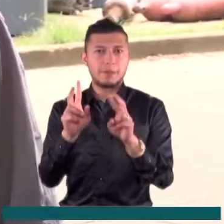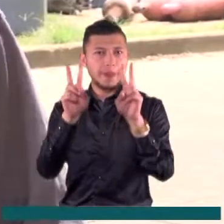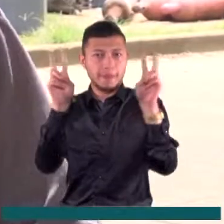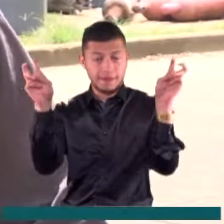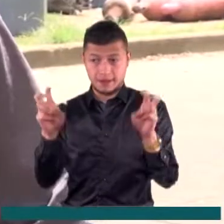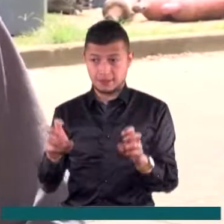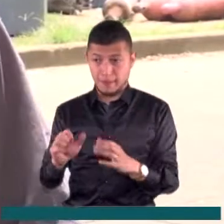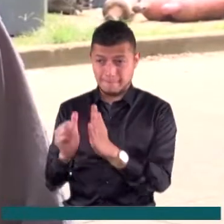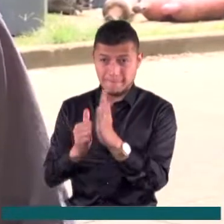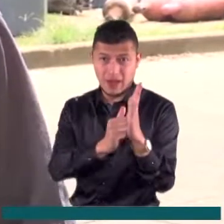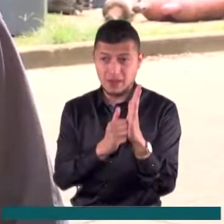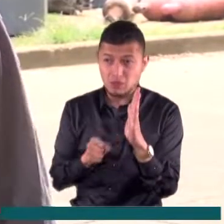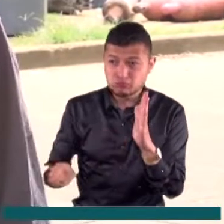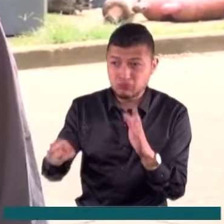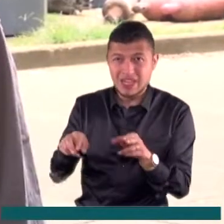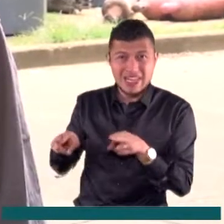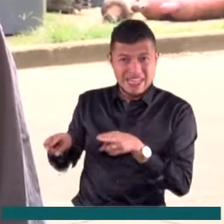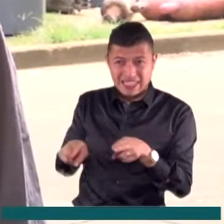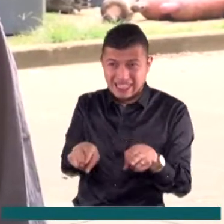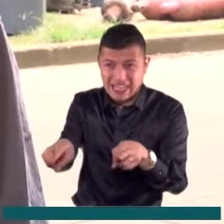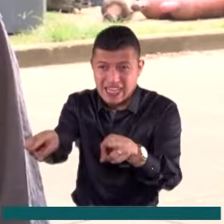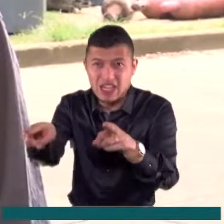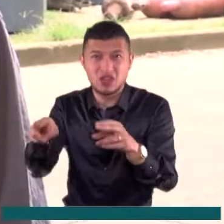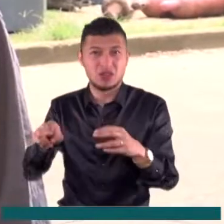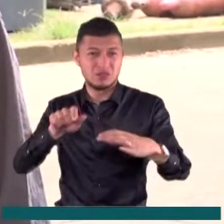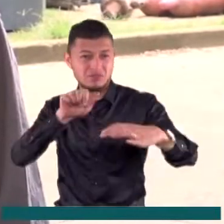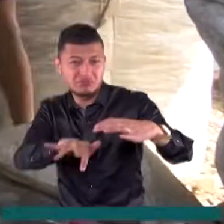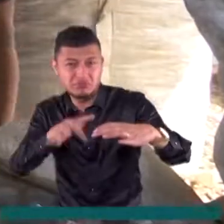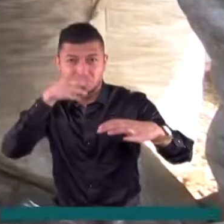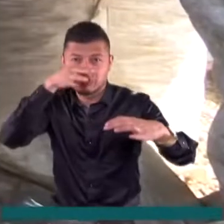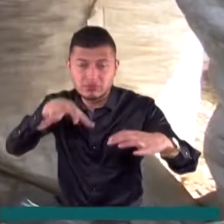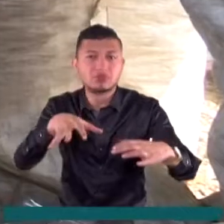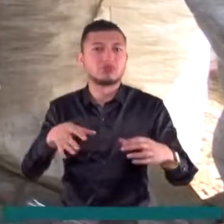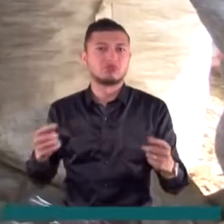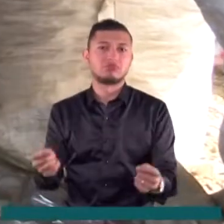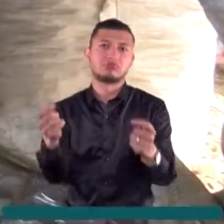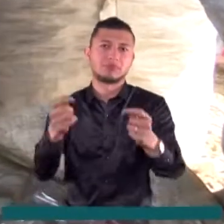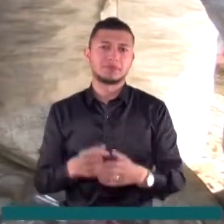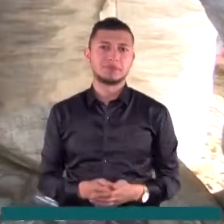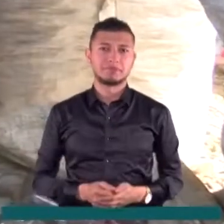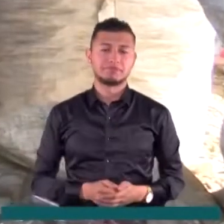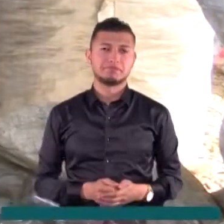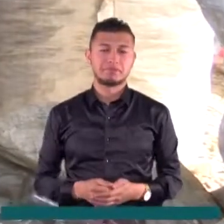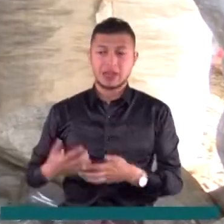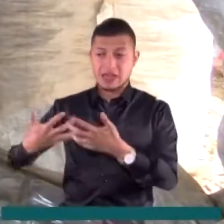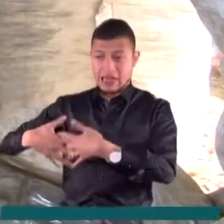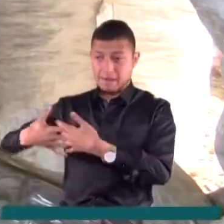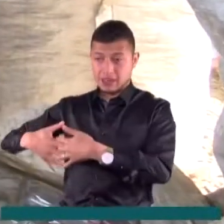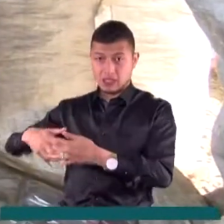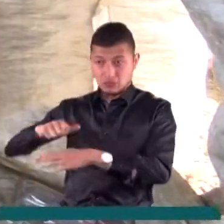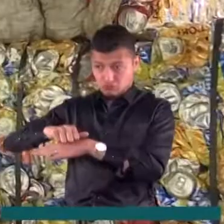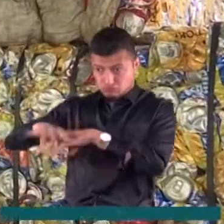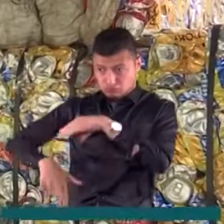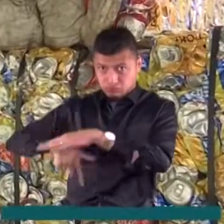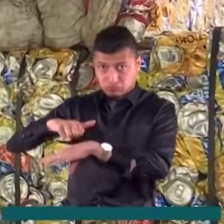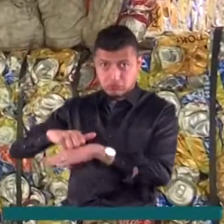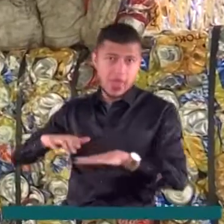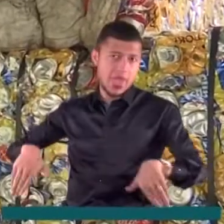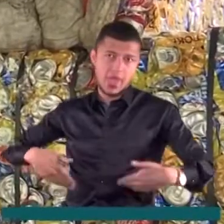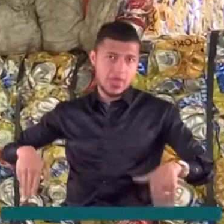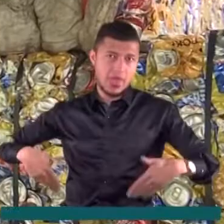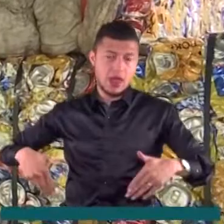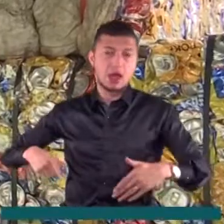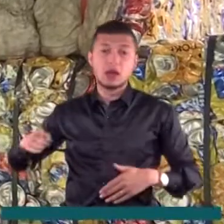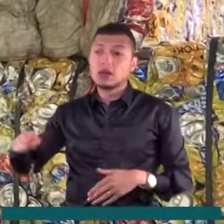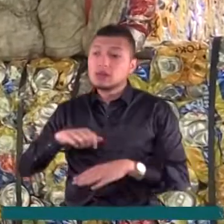recuperar todo el material que va al río a los caños al no tener una planta de tratamiento para estos residuos la única